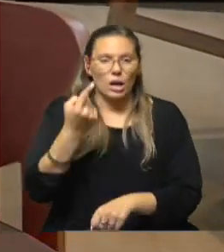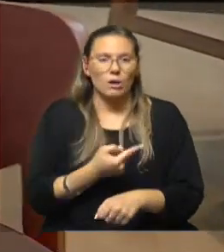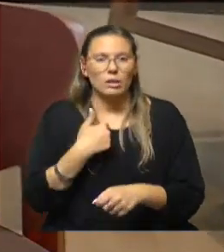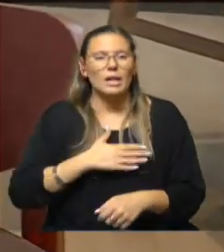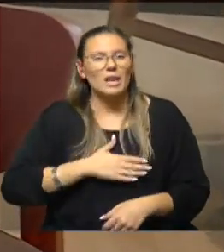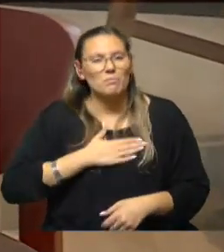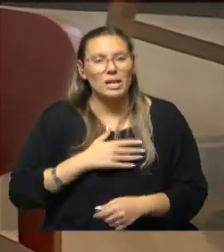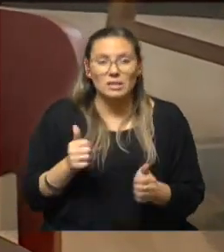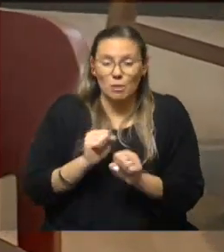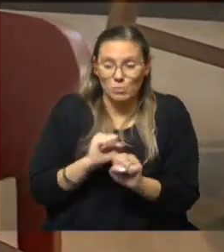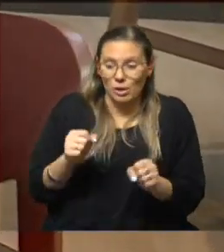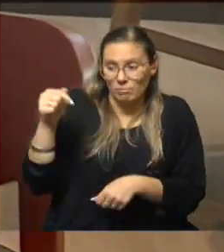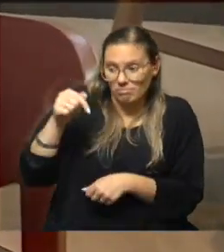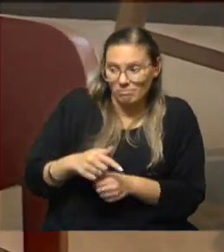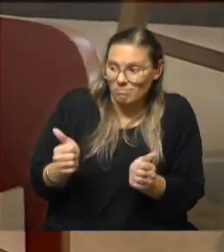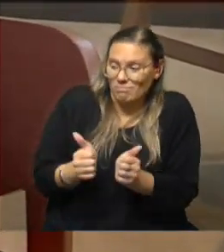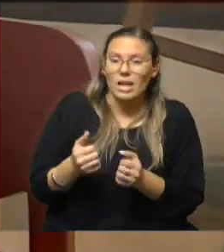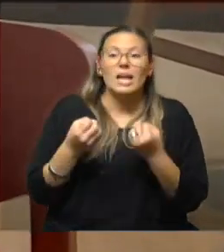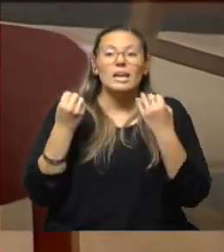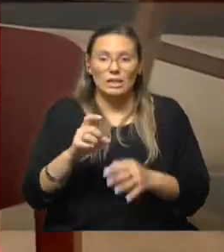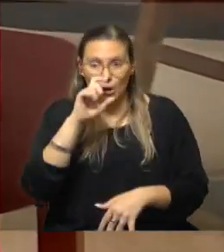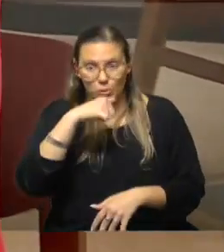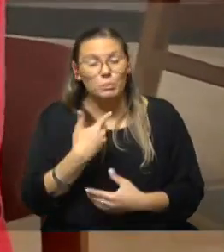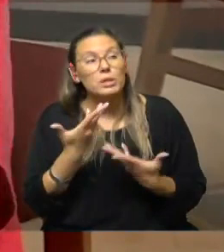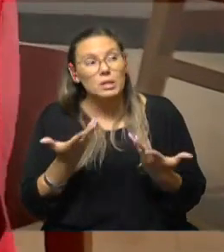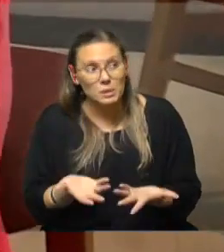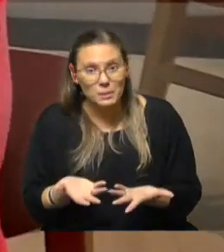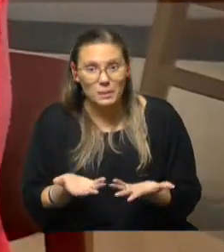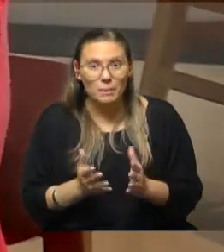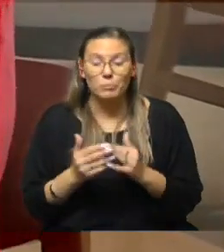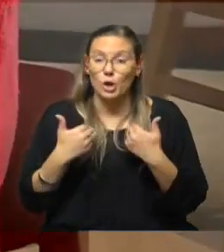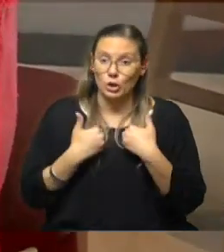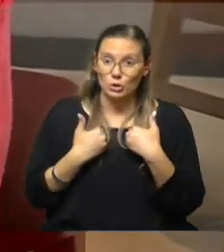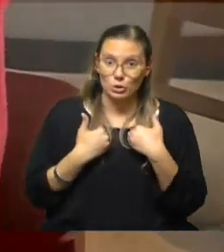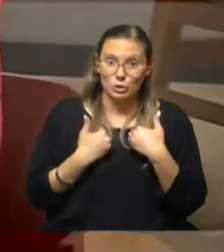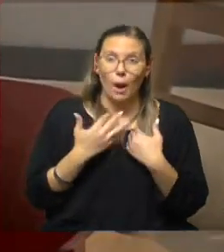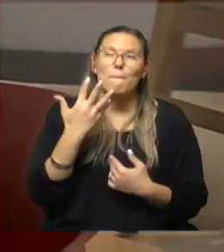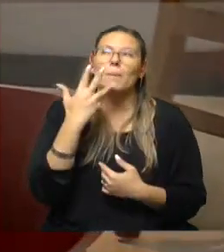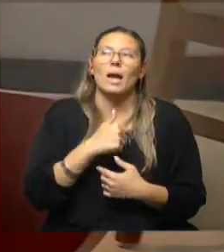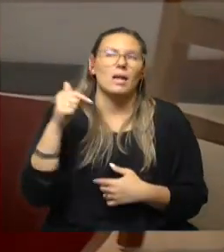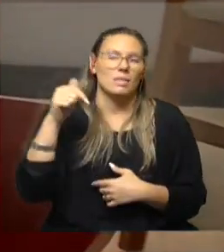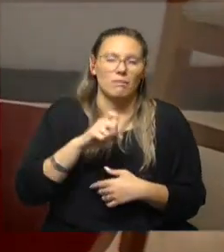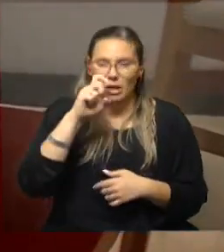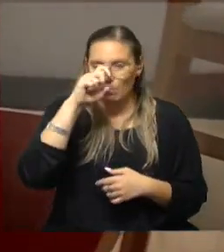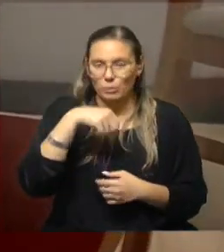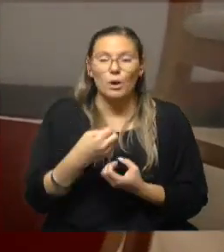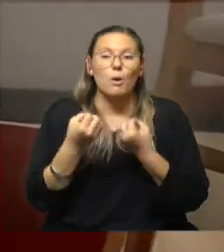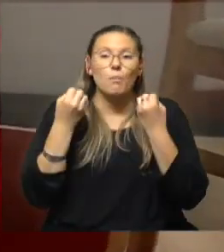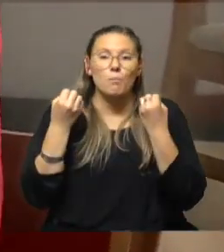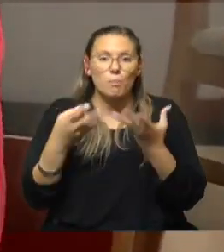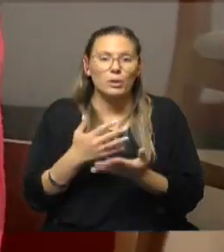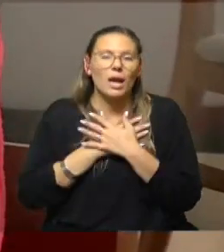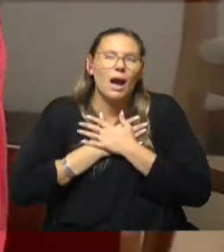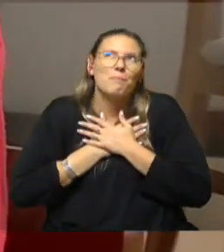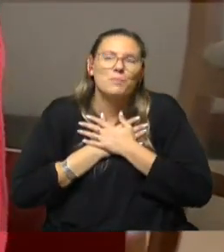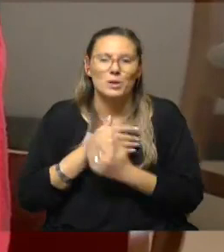acá contigo. Contame cómo te trata Montevideo. Y mira, yo adoro venir a Montevideo porque recibo mucho amor